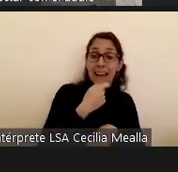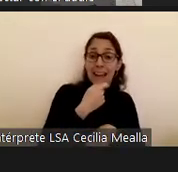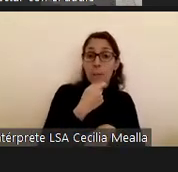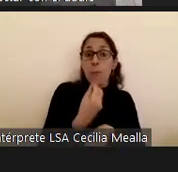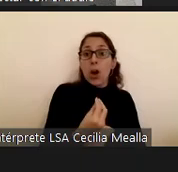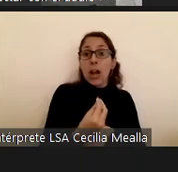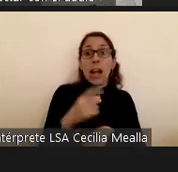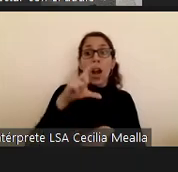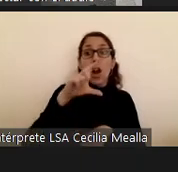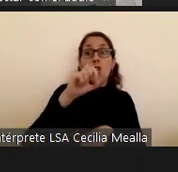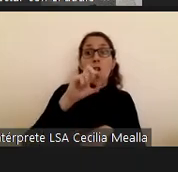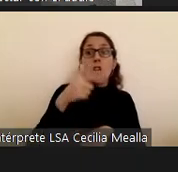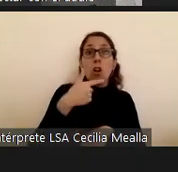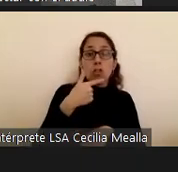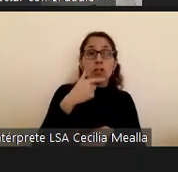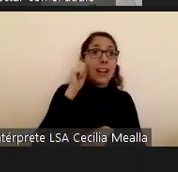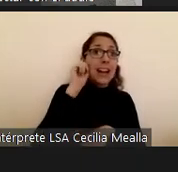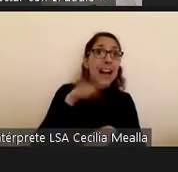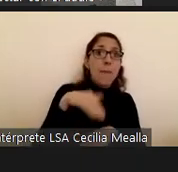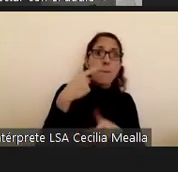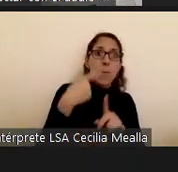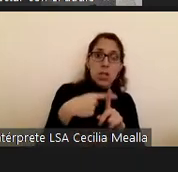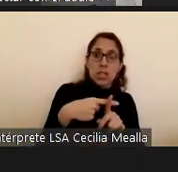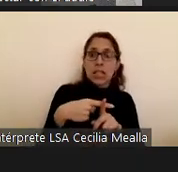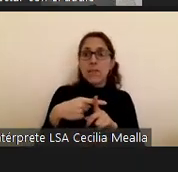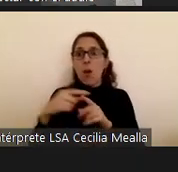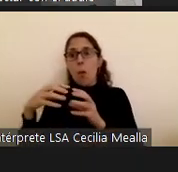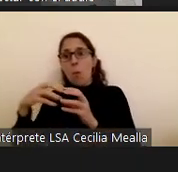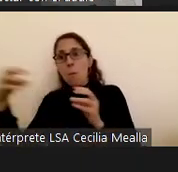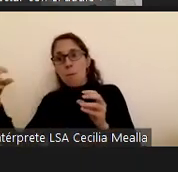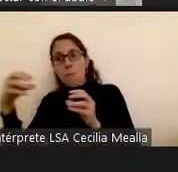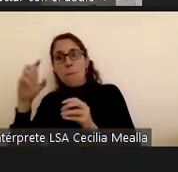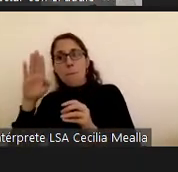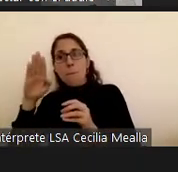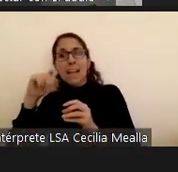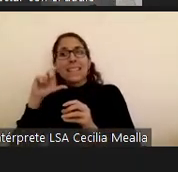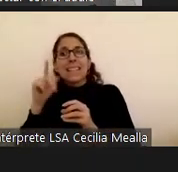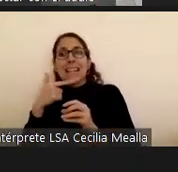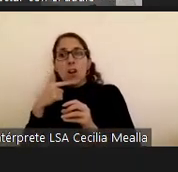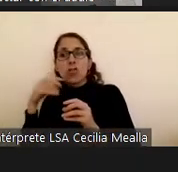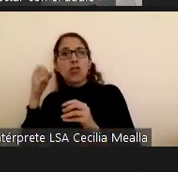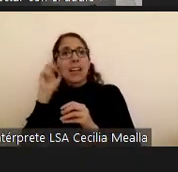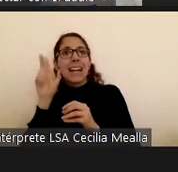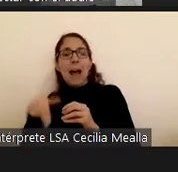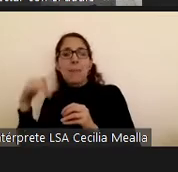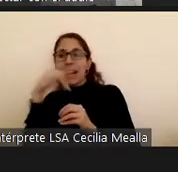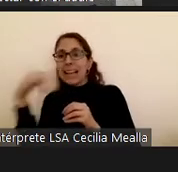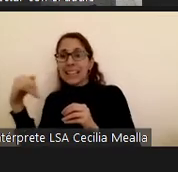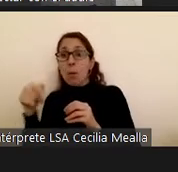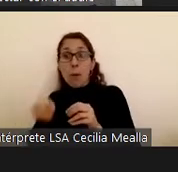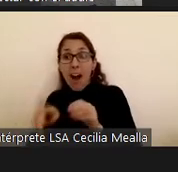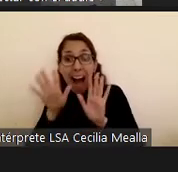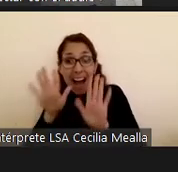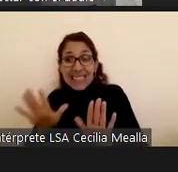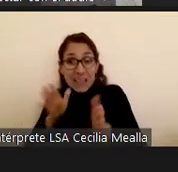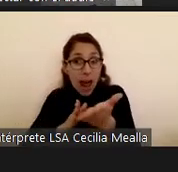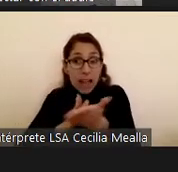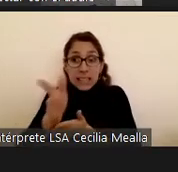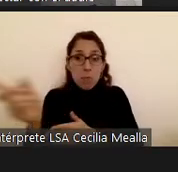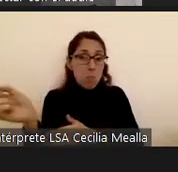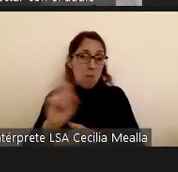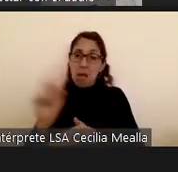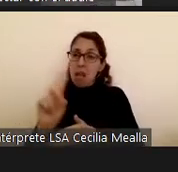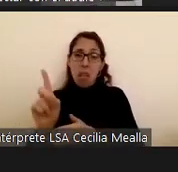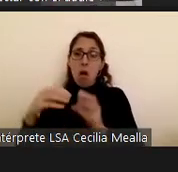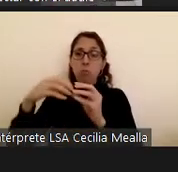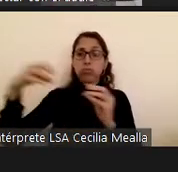que los bacilos son Gram negativos, pero hay cocos Gram negativos y hay bacilos Gram positivos, ¿sí? Como